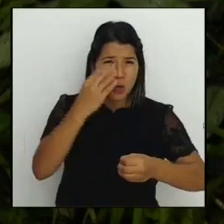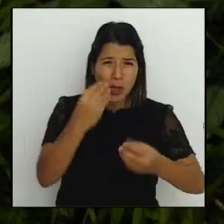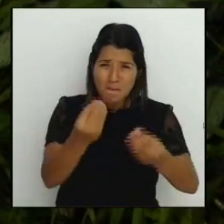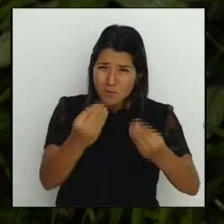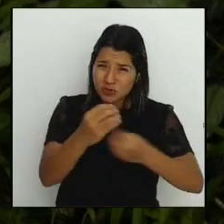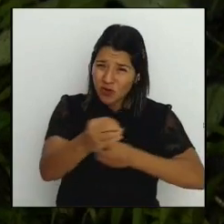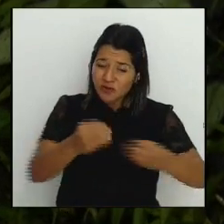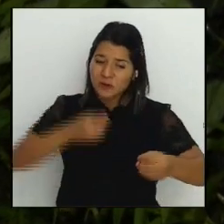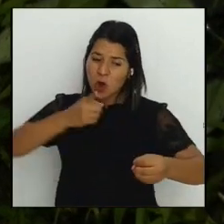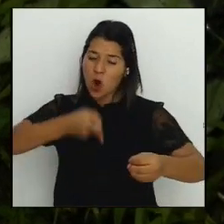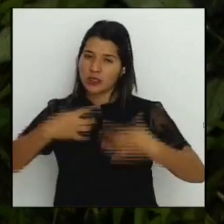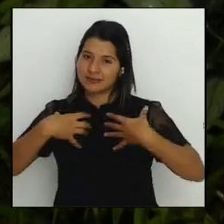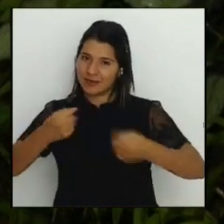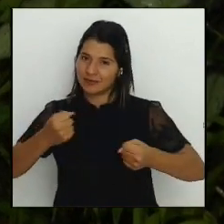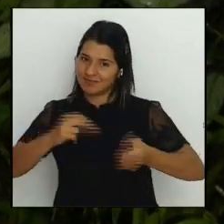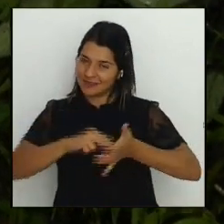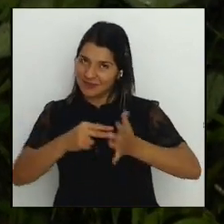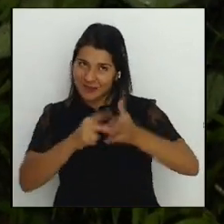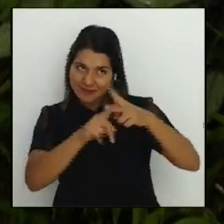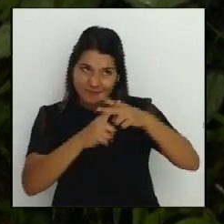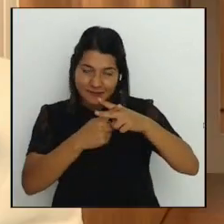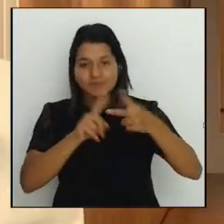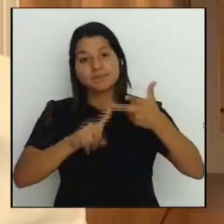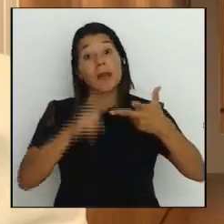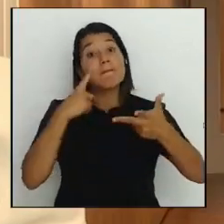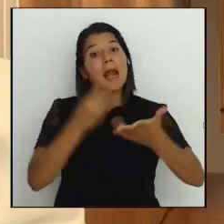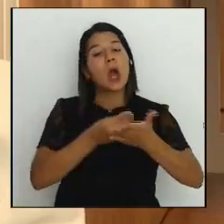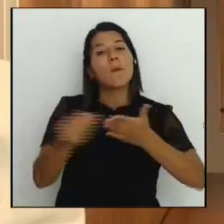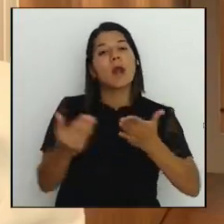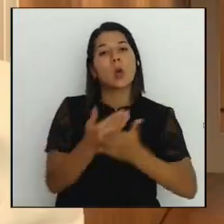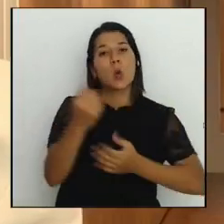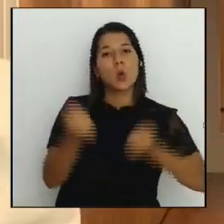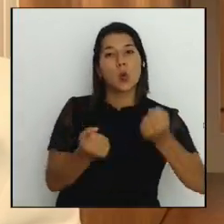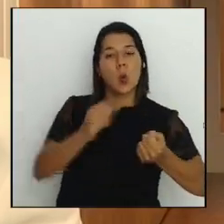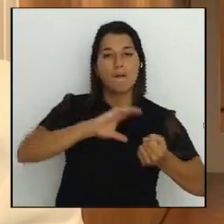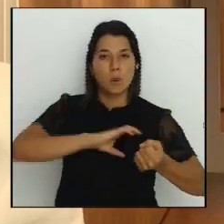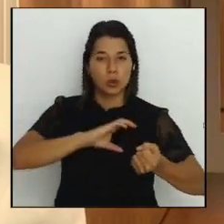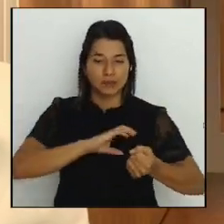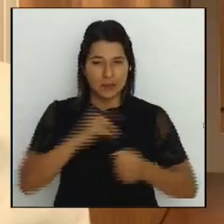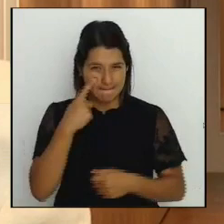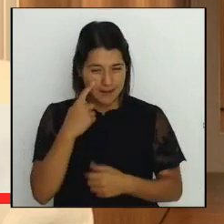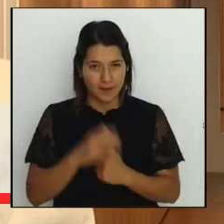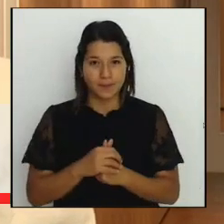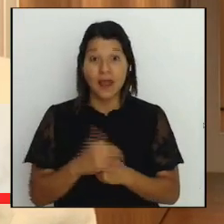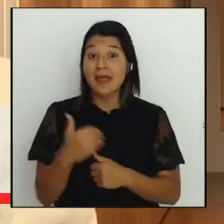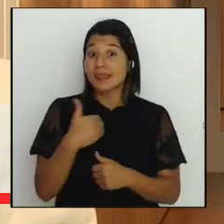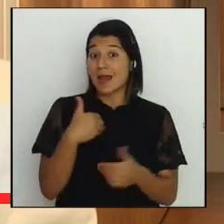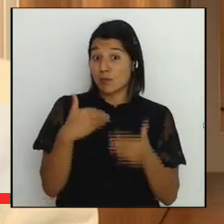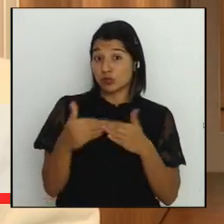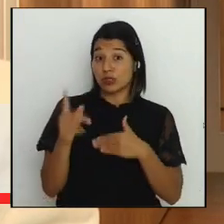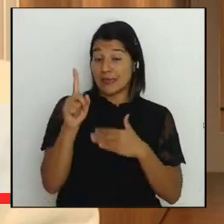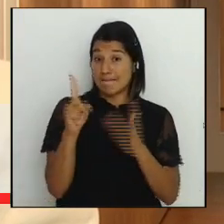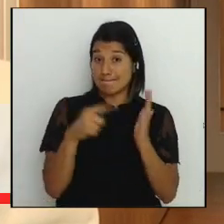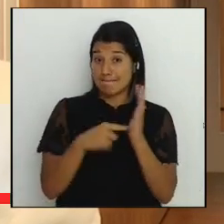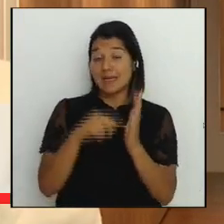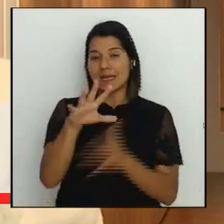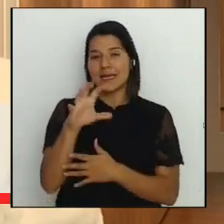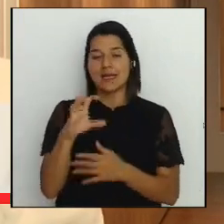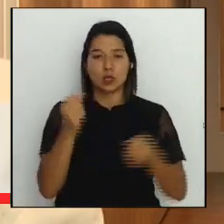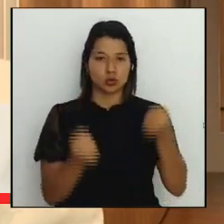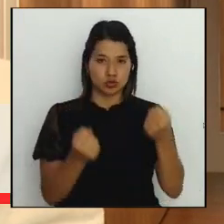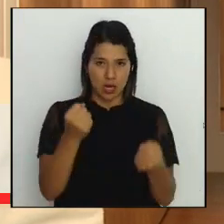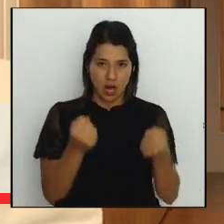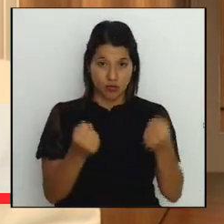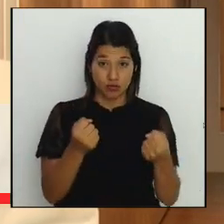comprar nuevas patrullas. Veamos. Tenemos casi 1,500 vehículos, de los cuales 605 están en muy